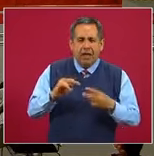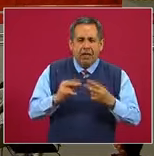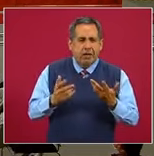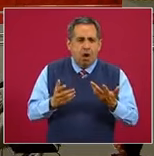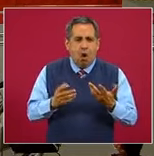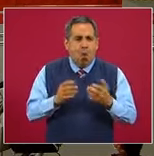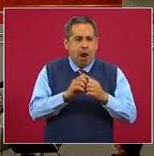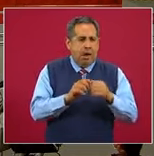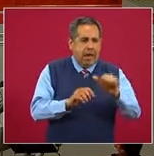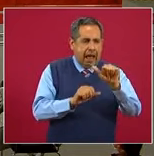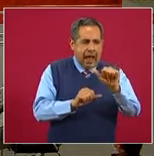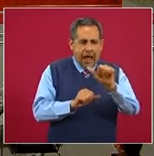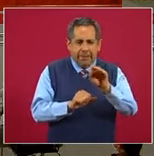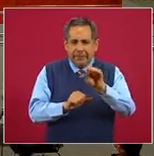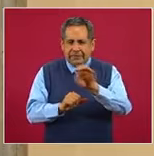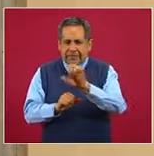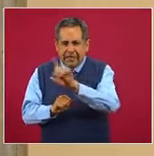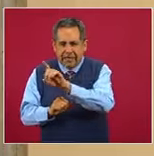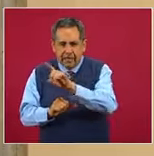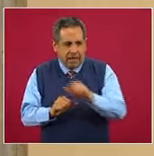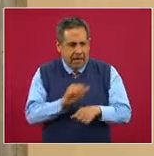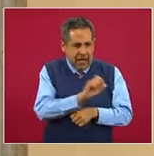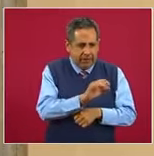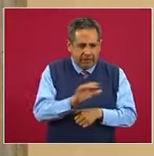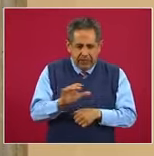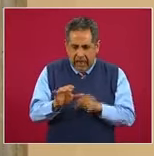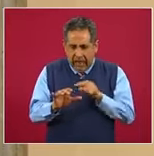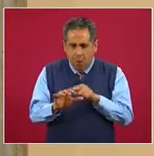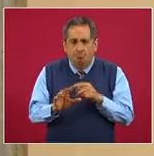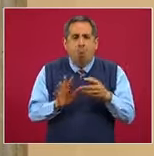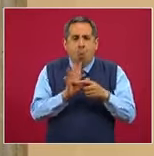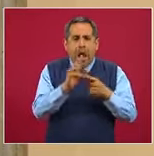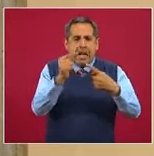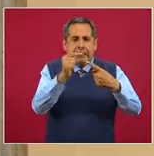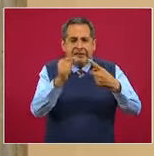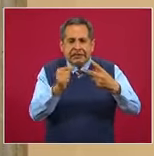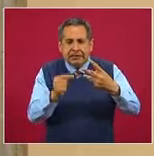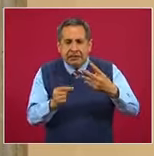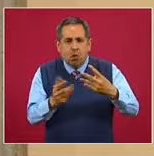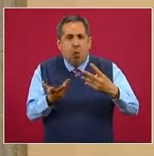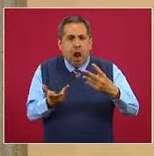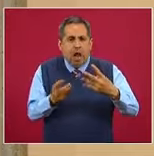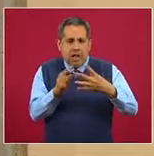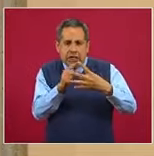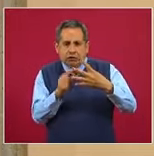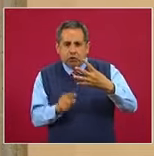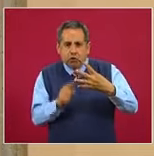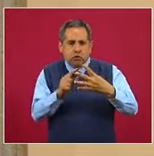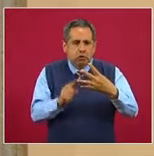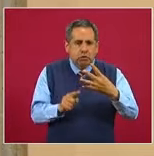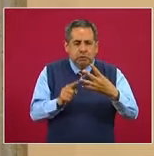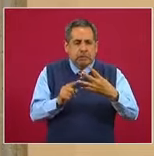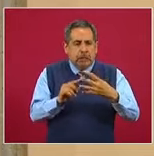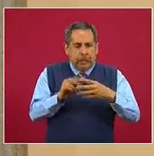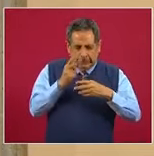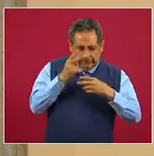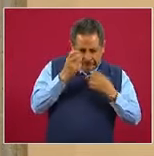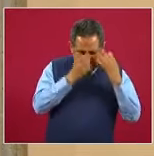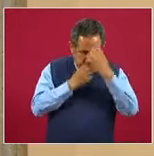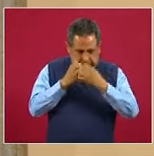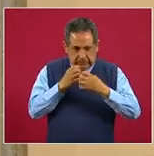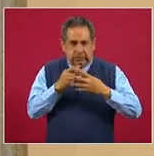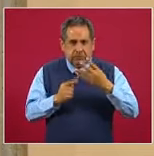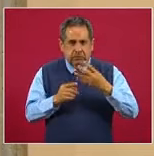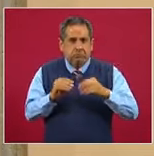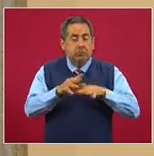qué linajes, qué clados, qué está circulando en nuestro país o qué se está presentando en nuestro país? Fue entonces que a través también